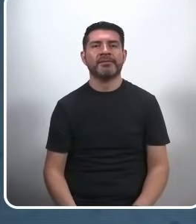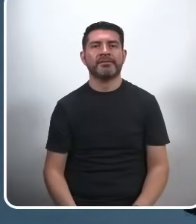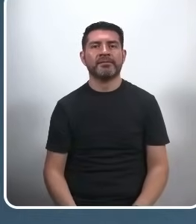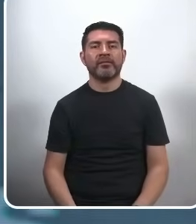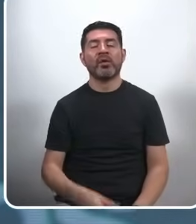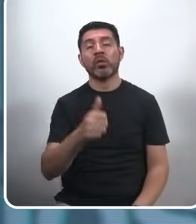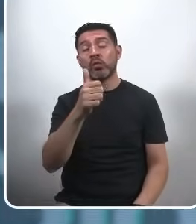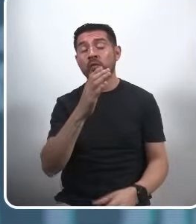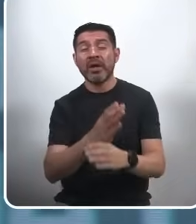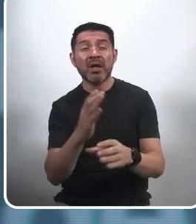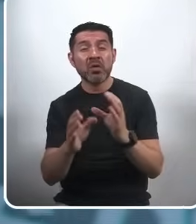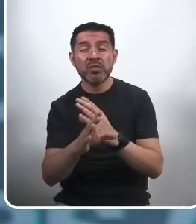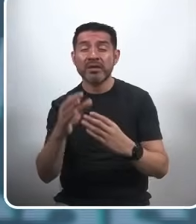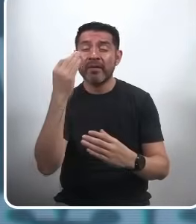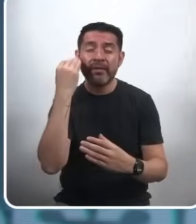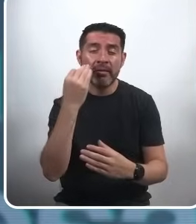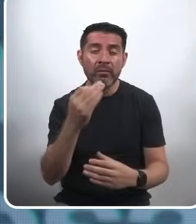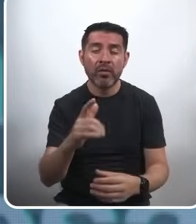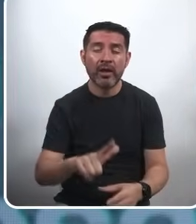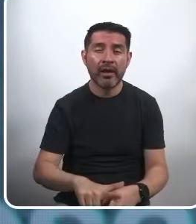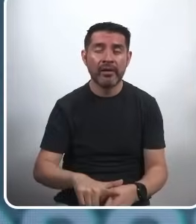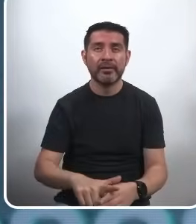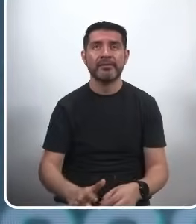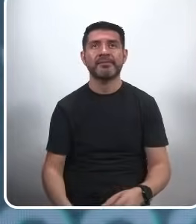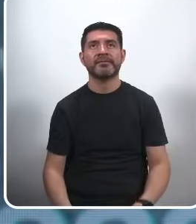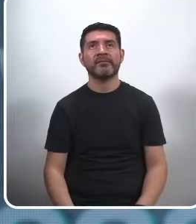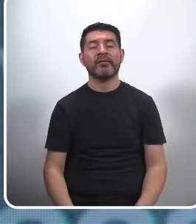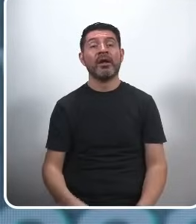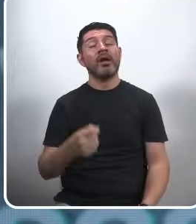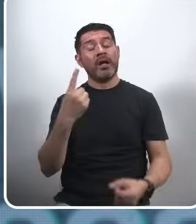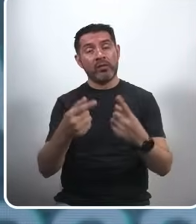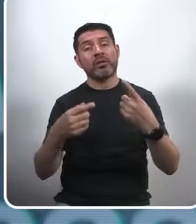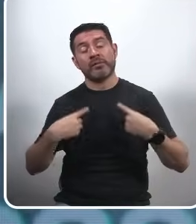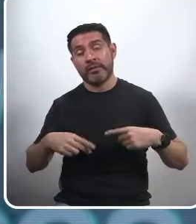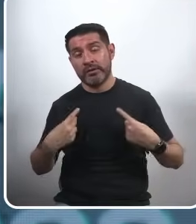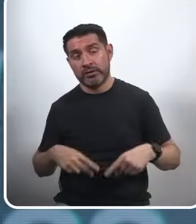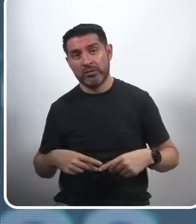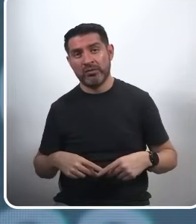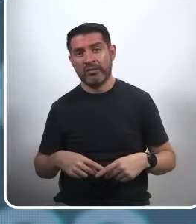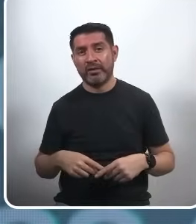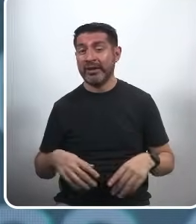o no? Escucha, muchos sacrifican